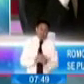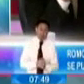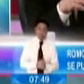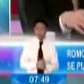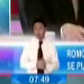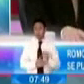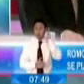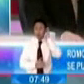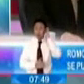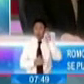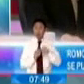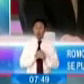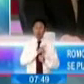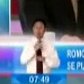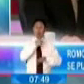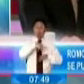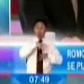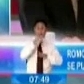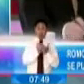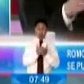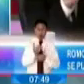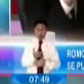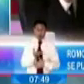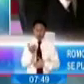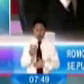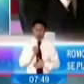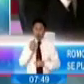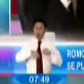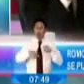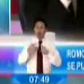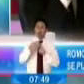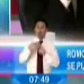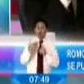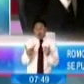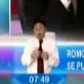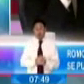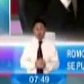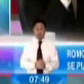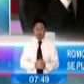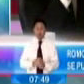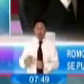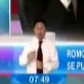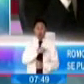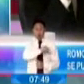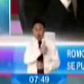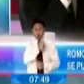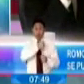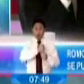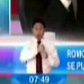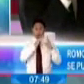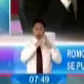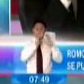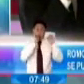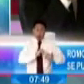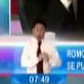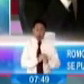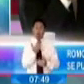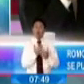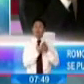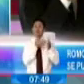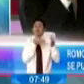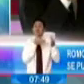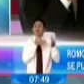los que son de prestación de servicio directo, que no se pueden hacer por teletrabajo, pero aquello que se puede hacer por teletrabajo abre un nuevo campo,